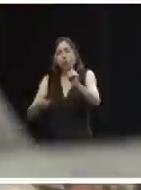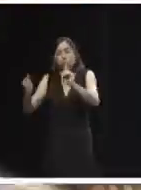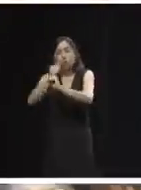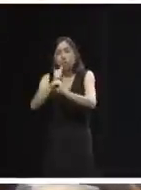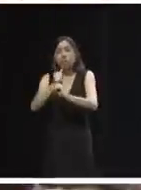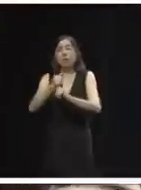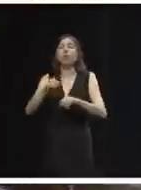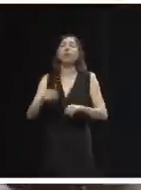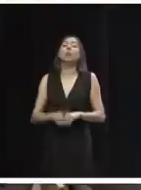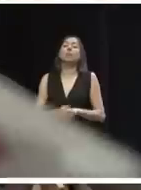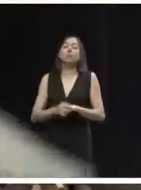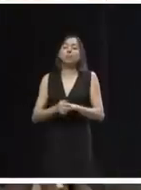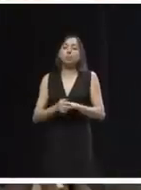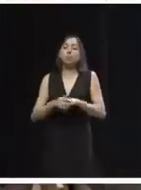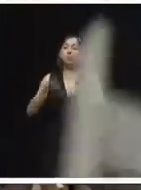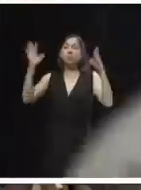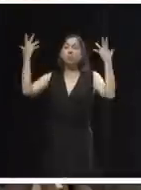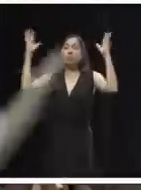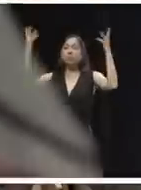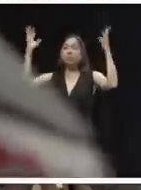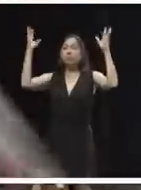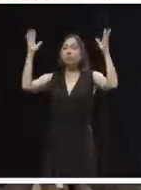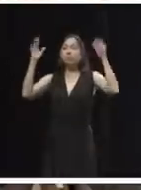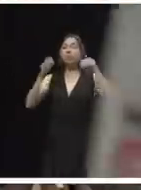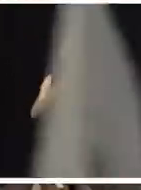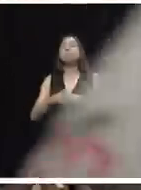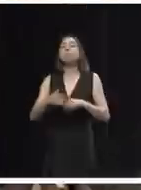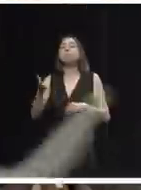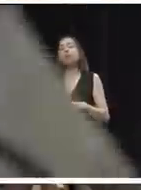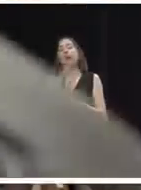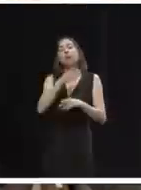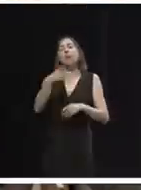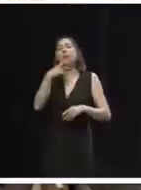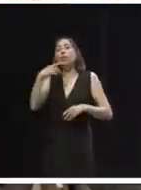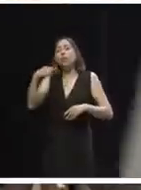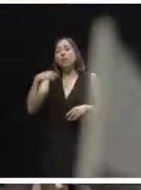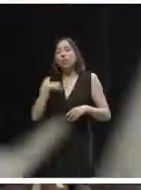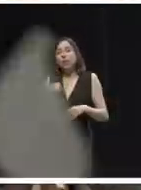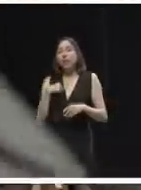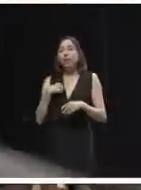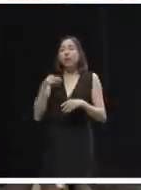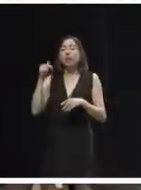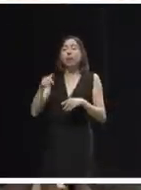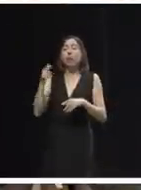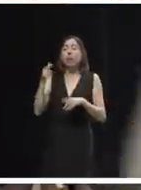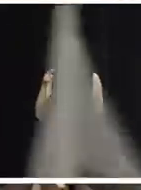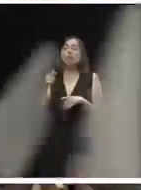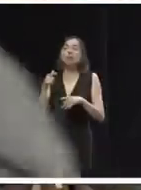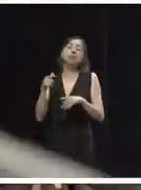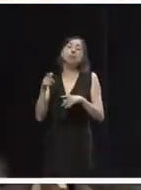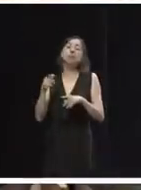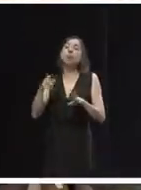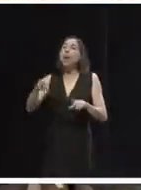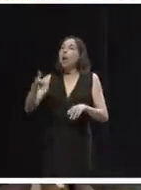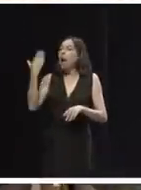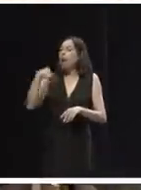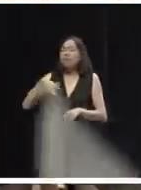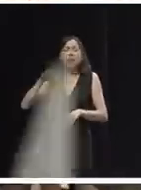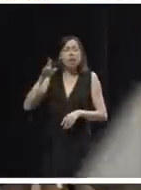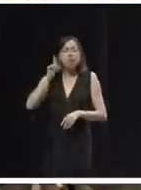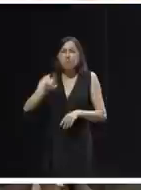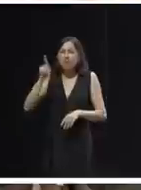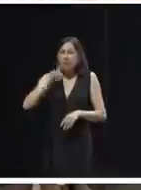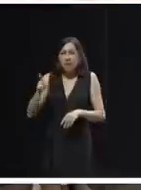no es real. Nos decían que íbamos a acabar con la economía española y no fue cierto. No os